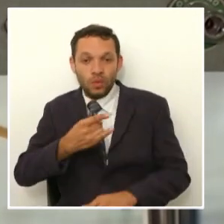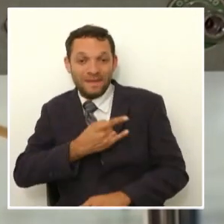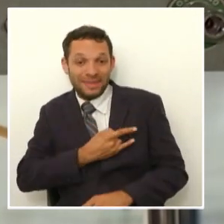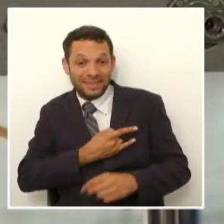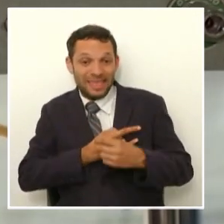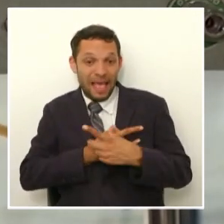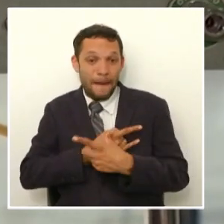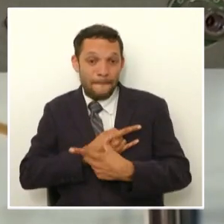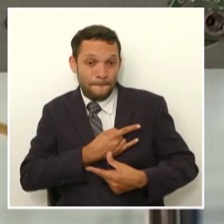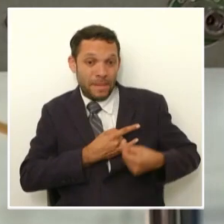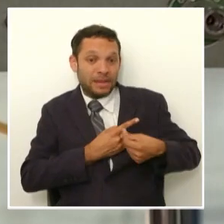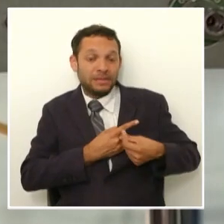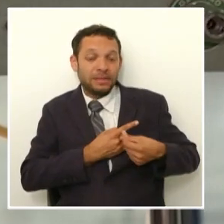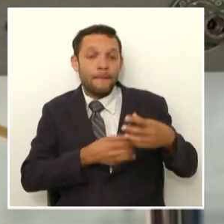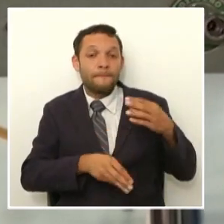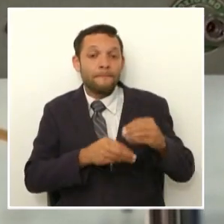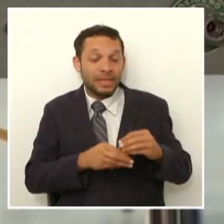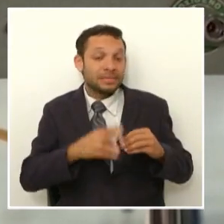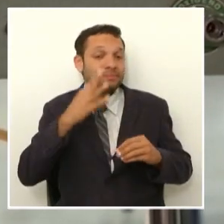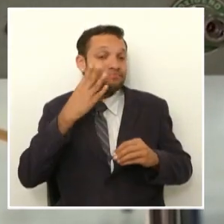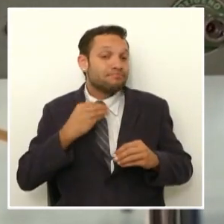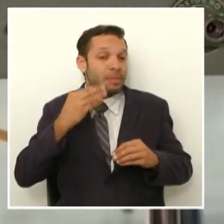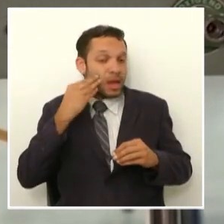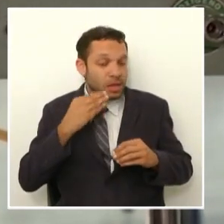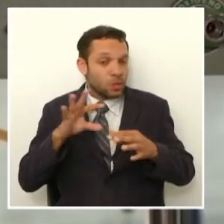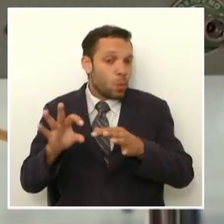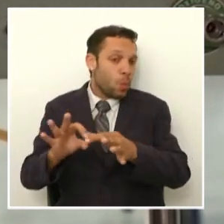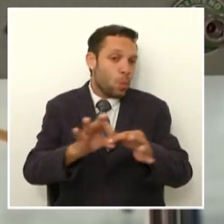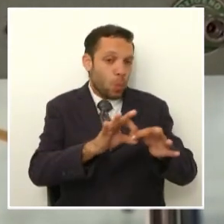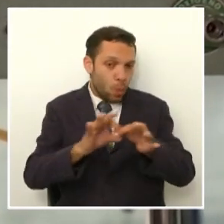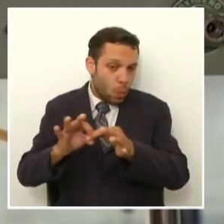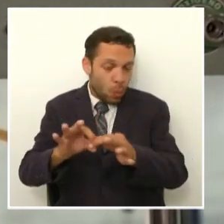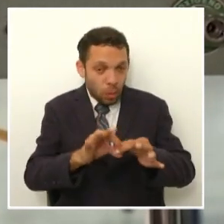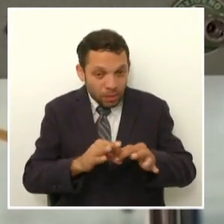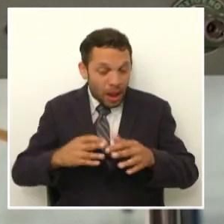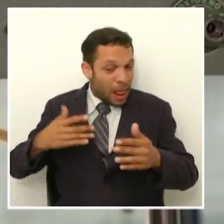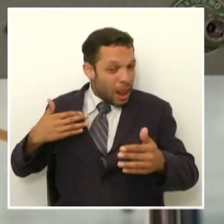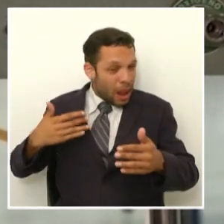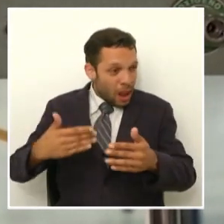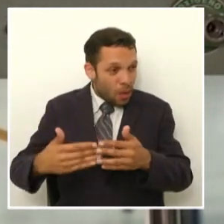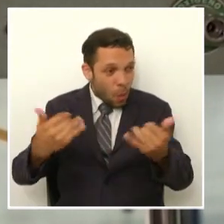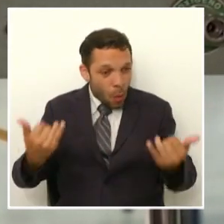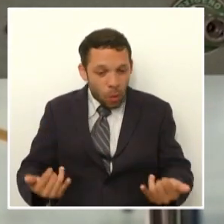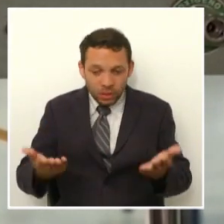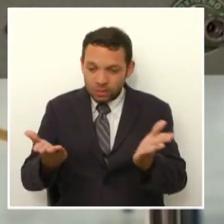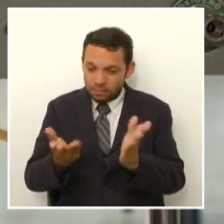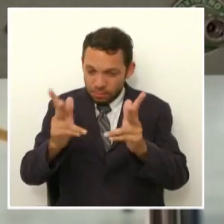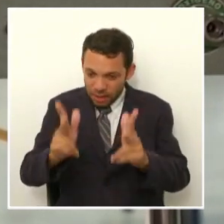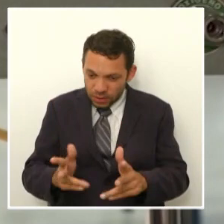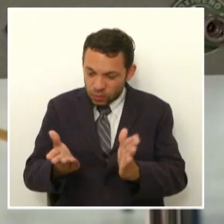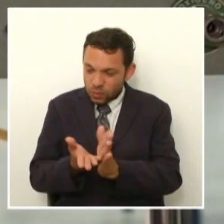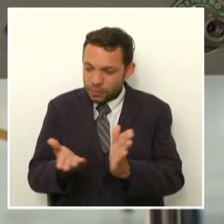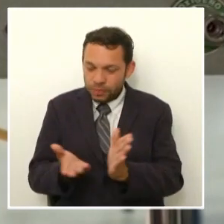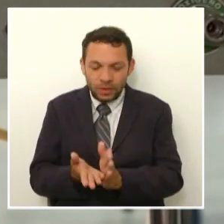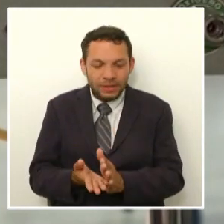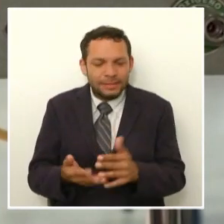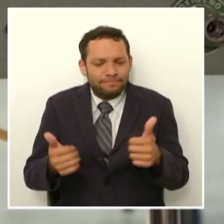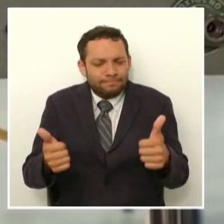es importantísima hoy. Es decir, yo creo que esta gente que está aquí, y lo que a mí me gusta es eso,